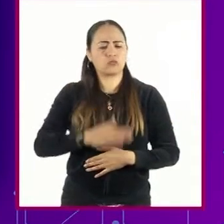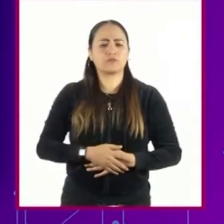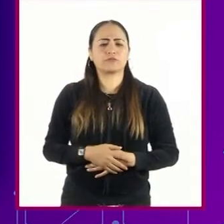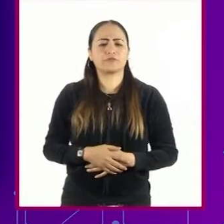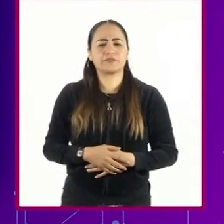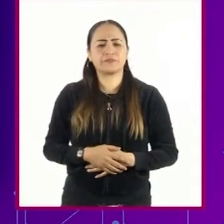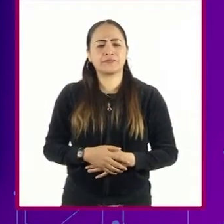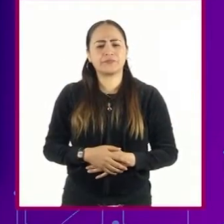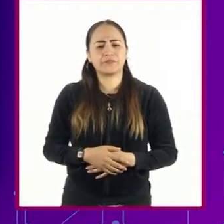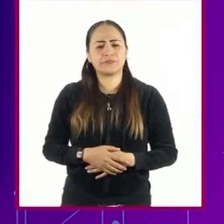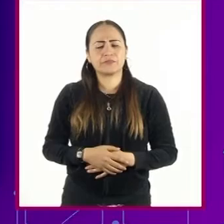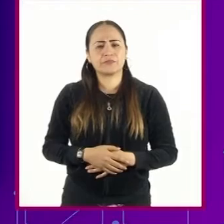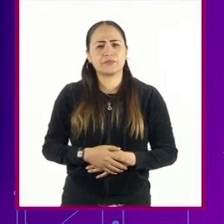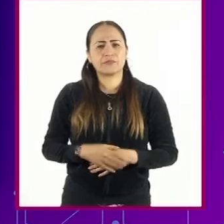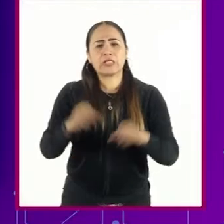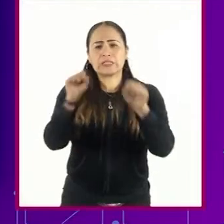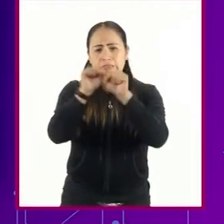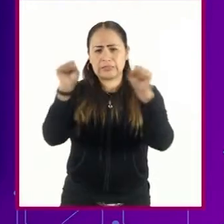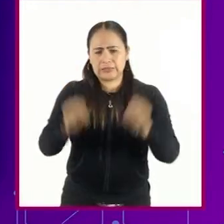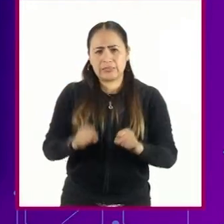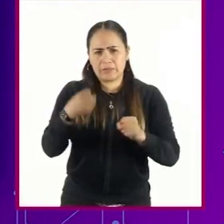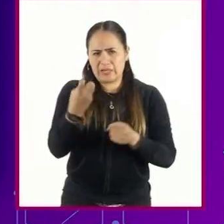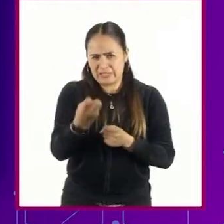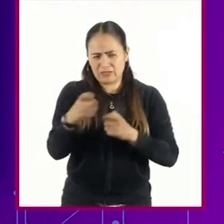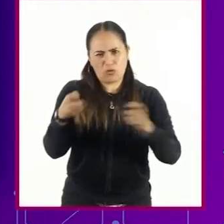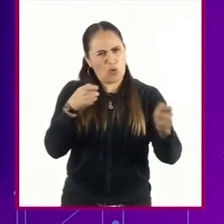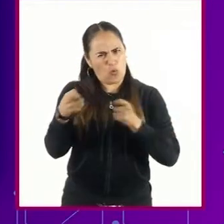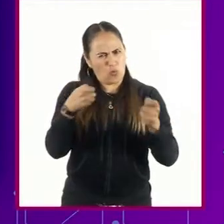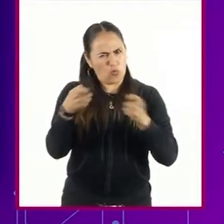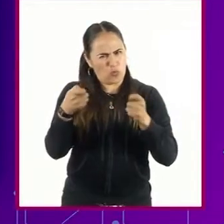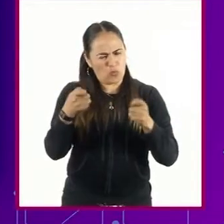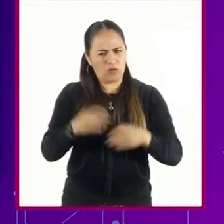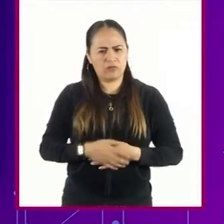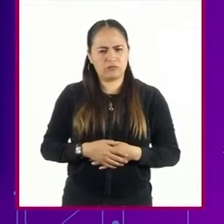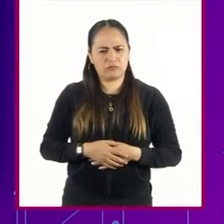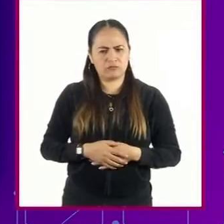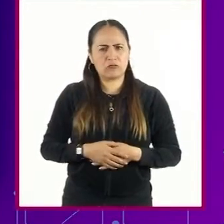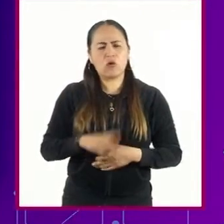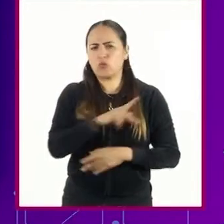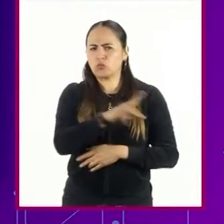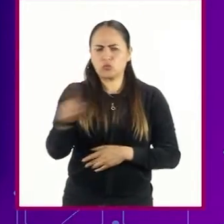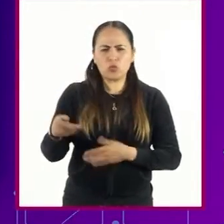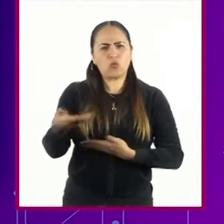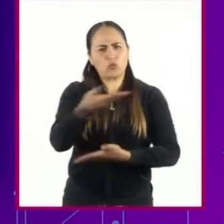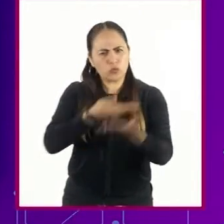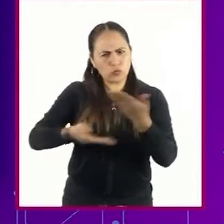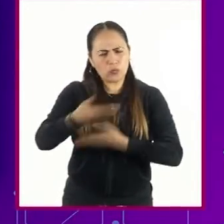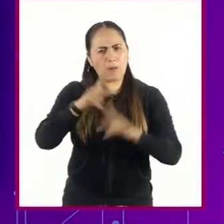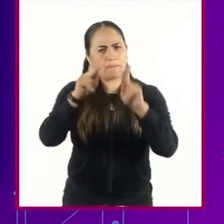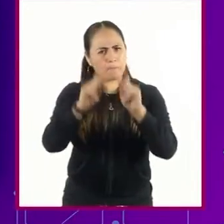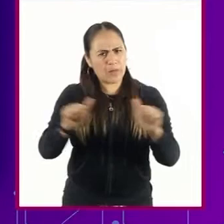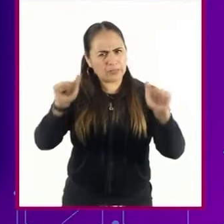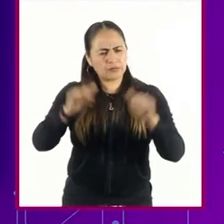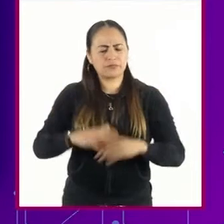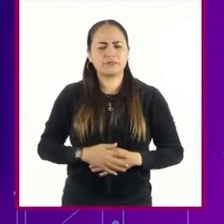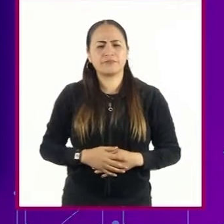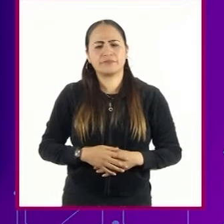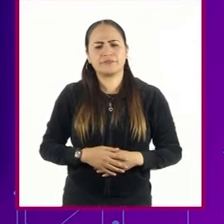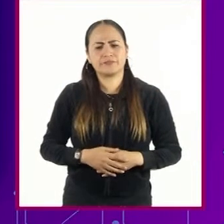el sistema que nos rige para poder vivir en paz con todos los demás. En términos generales